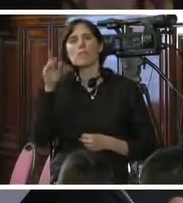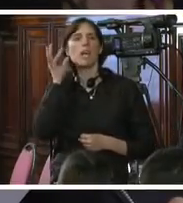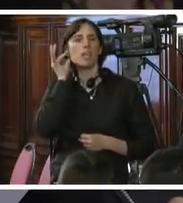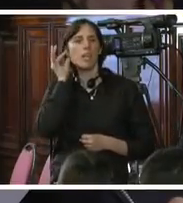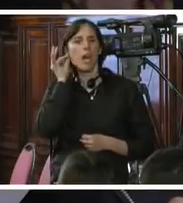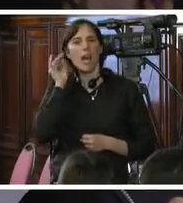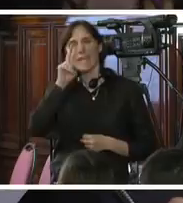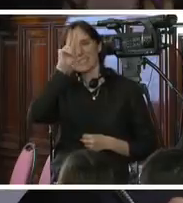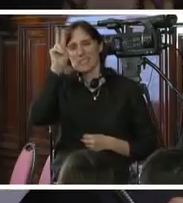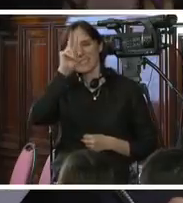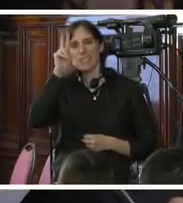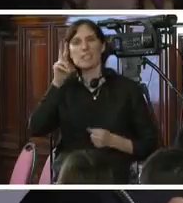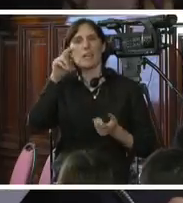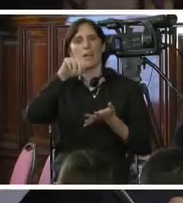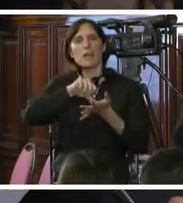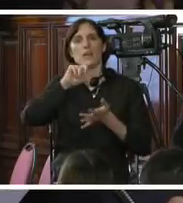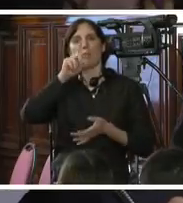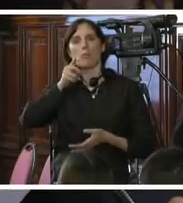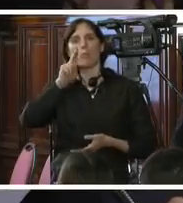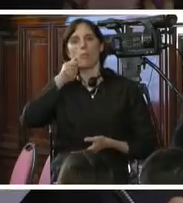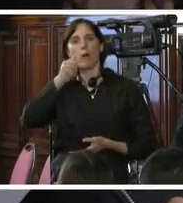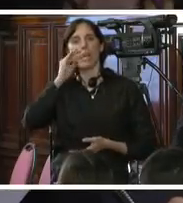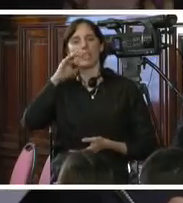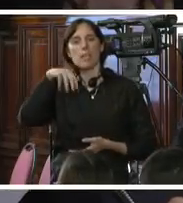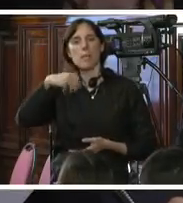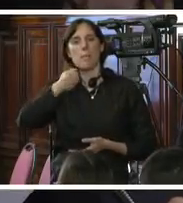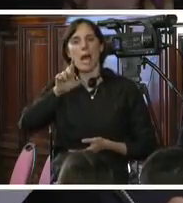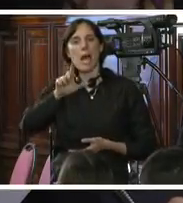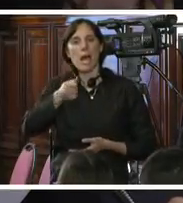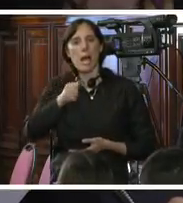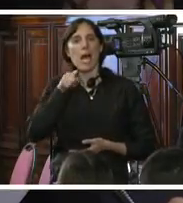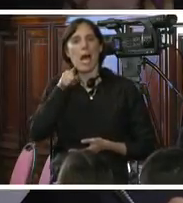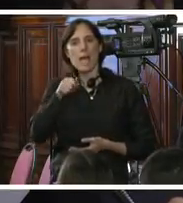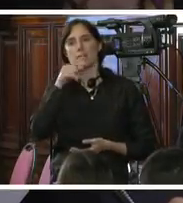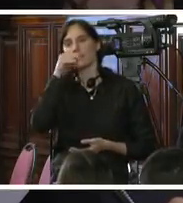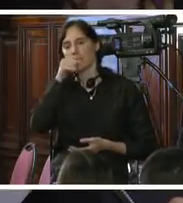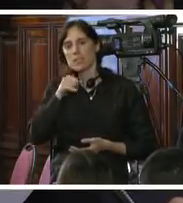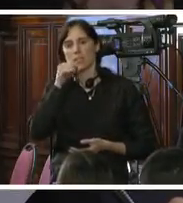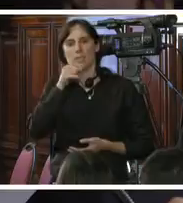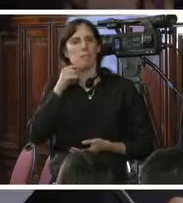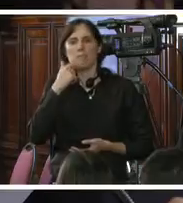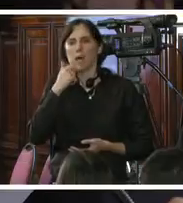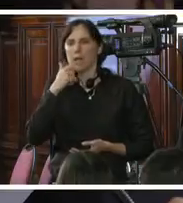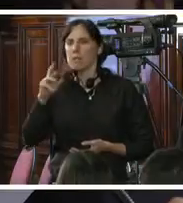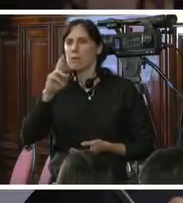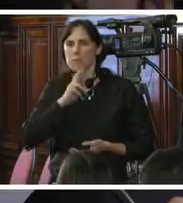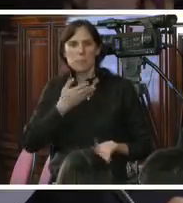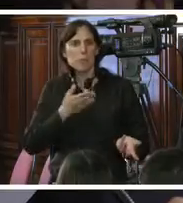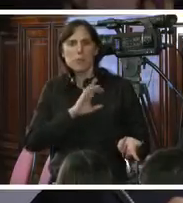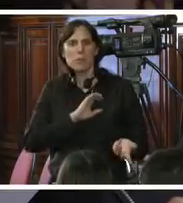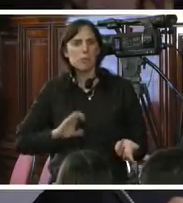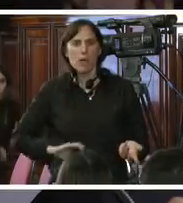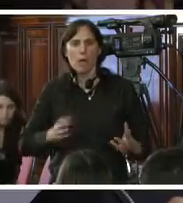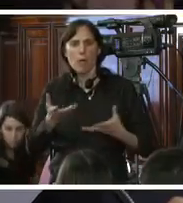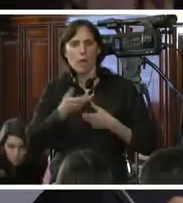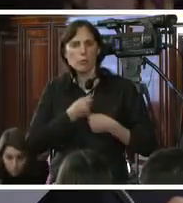Guatemala. Su historia es un testimonio sobre la revictimización, las falencias de la falta de respuesta integral a las víctimas de violencia